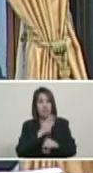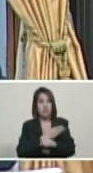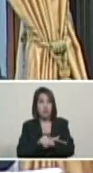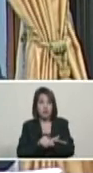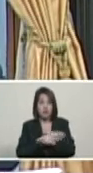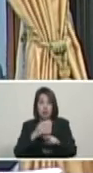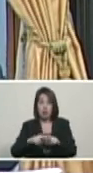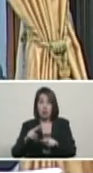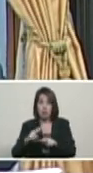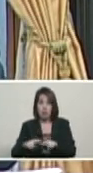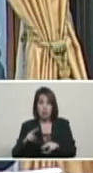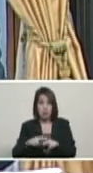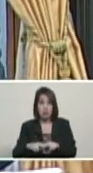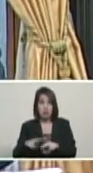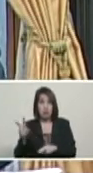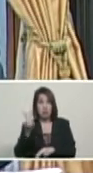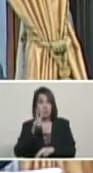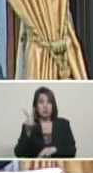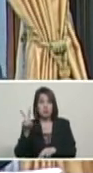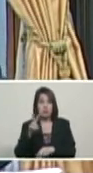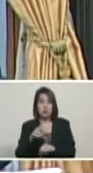niños y las niñas de Venezuela,